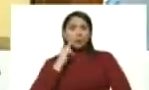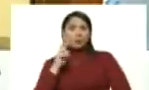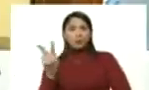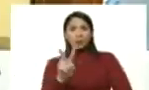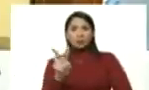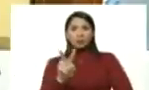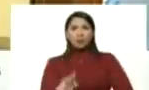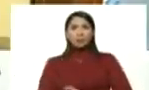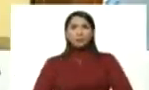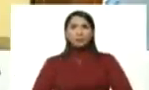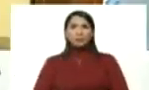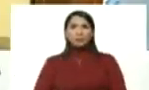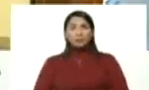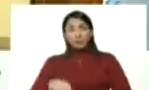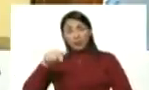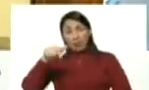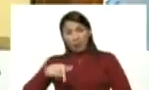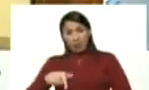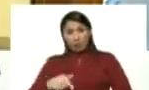Venezuela. Hoy,